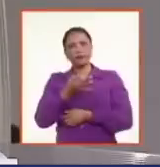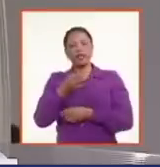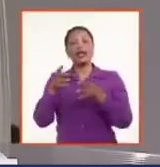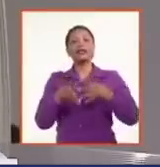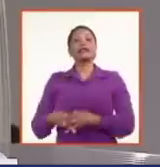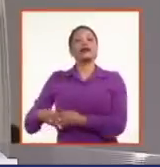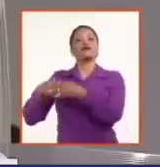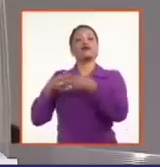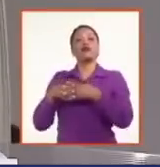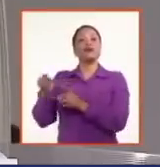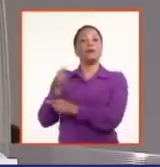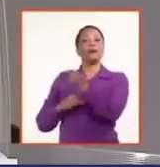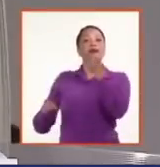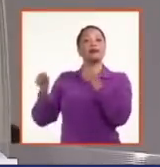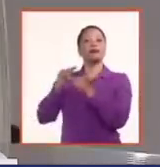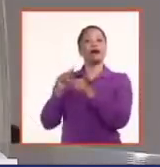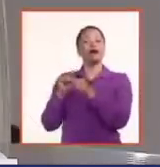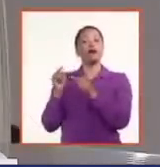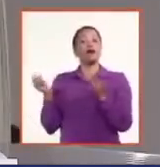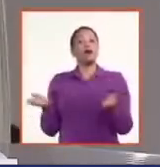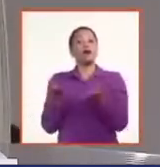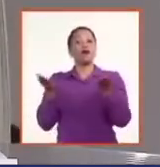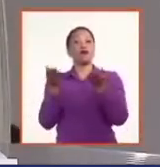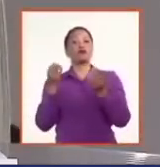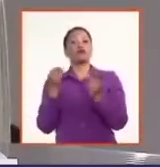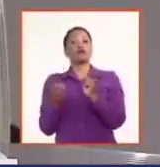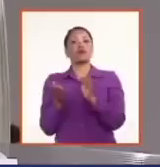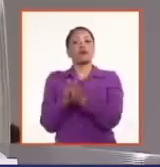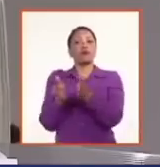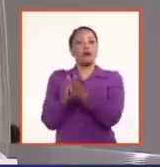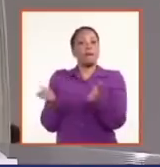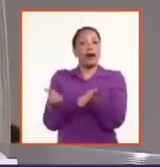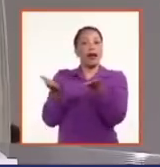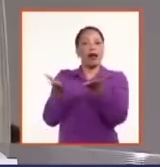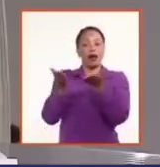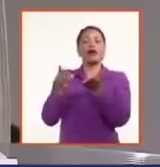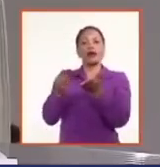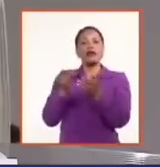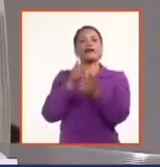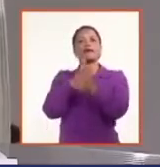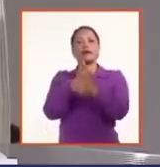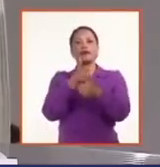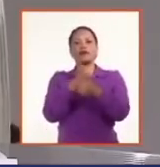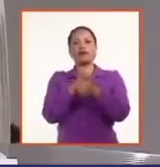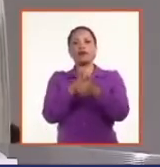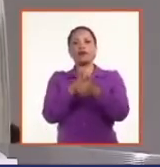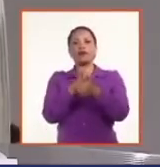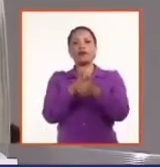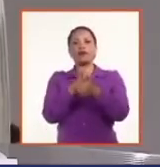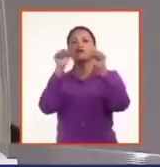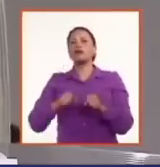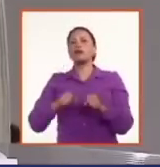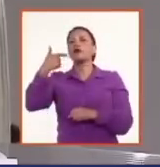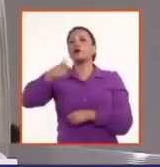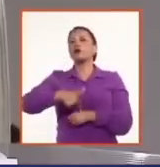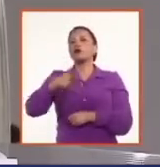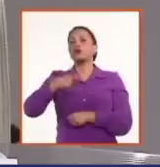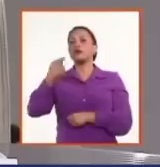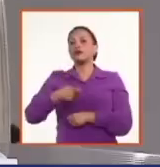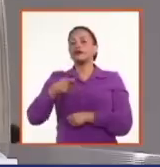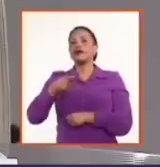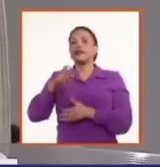el principal promotor del asesoramiento a los sistemas de justicia de América